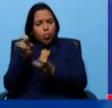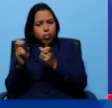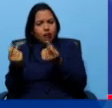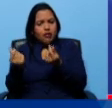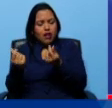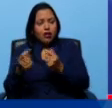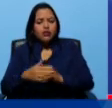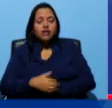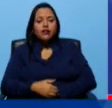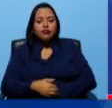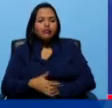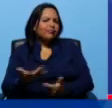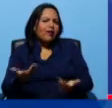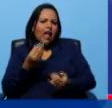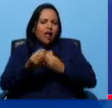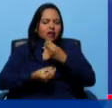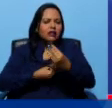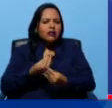¿Y cómo hicimos?